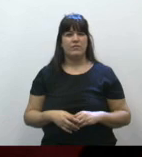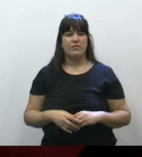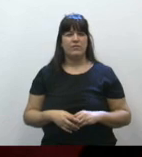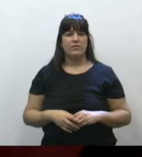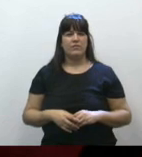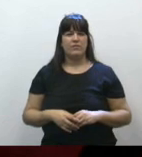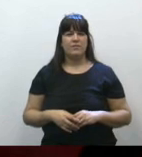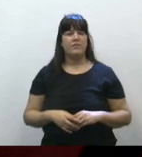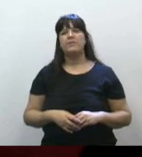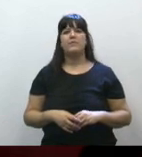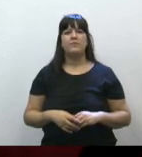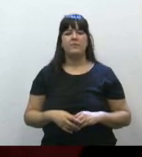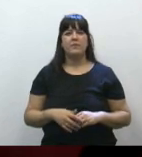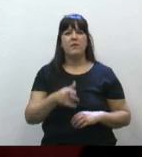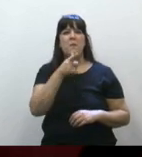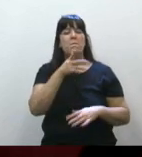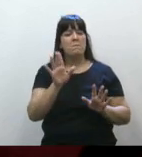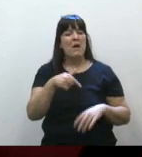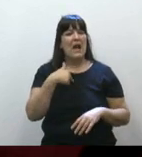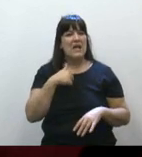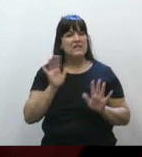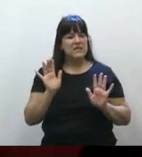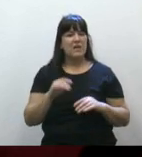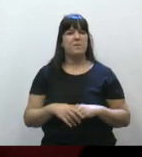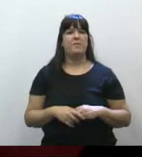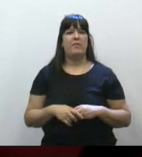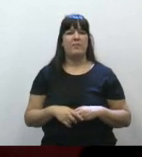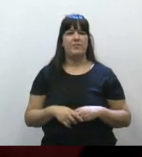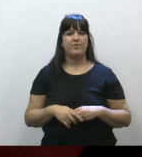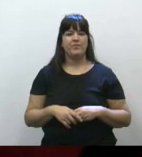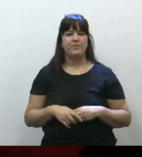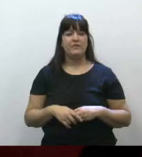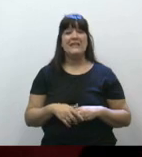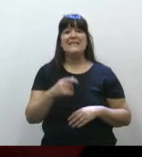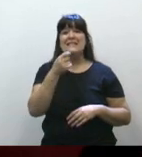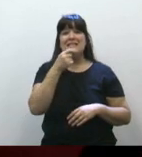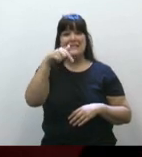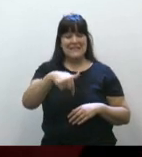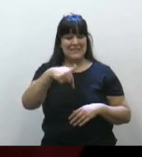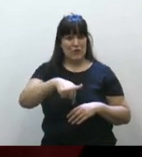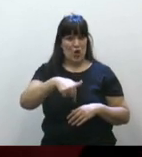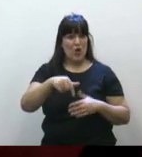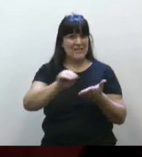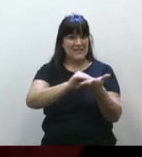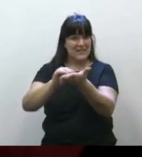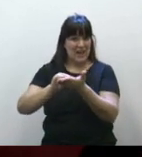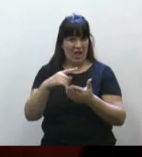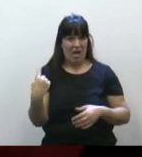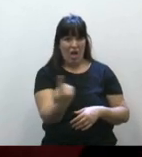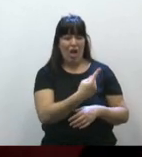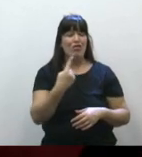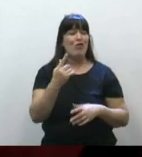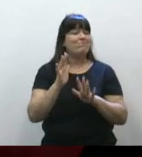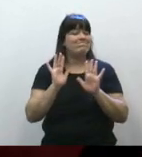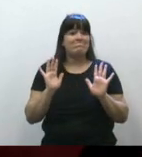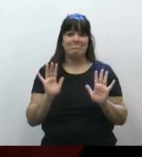me parece presidente qué si el senado hoy no está a la